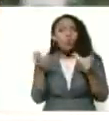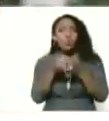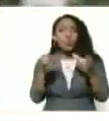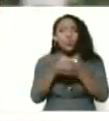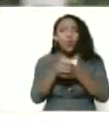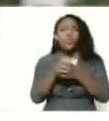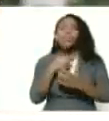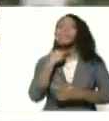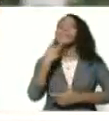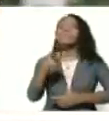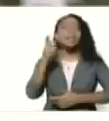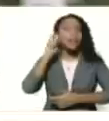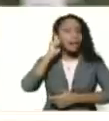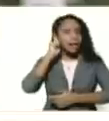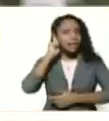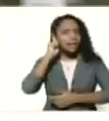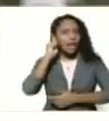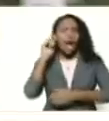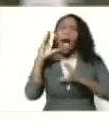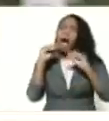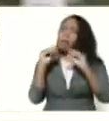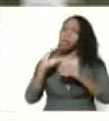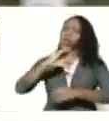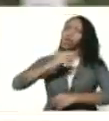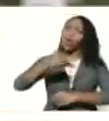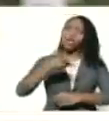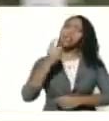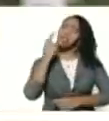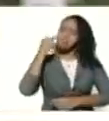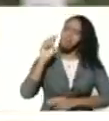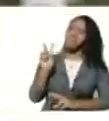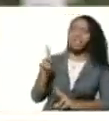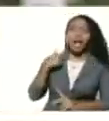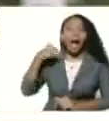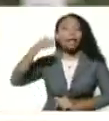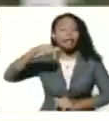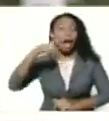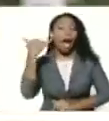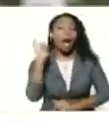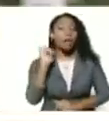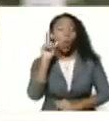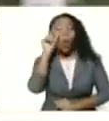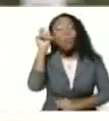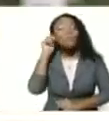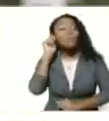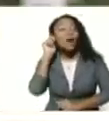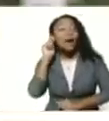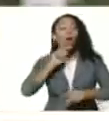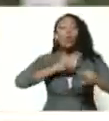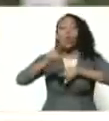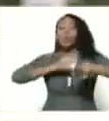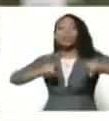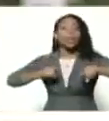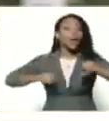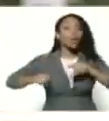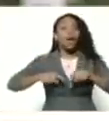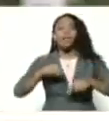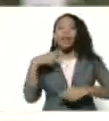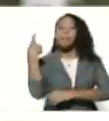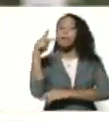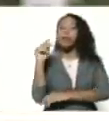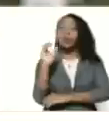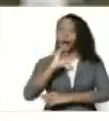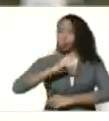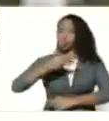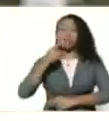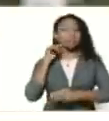voceras. Hablando de Coche, fíjate, Ernesto, aquí está Miriam Núñez, coordinadora de la parroquia Coche. Nada más y